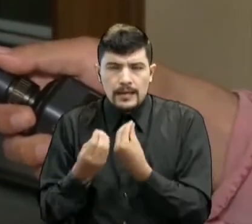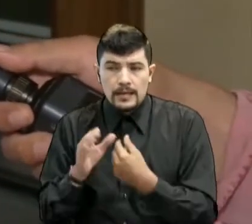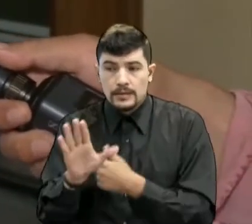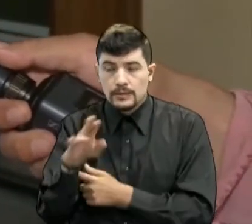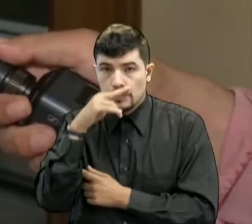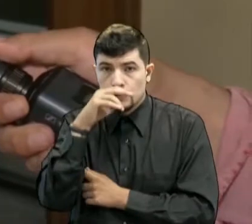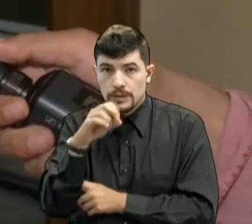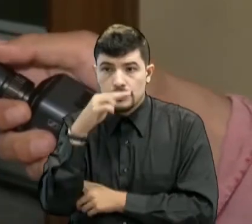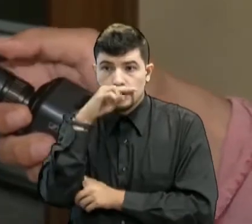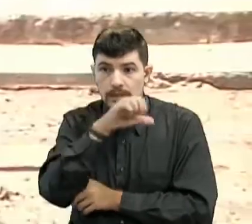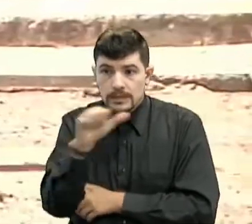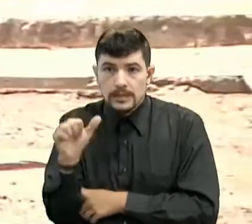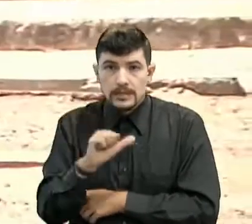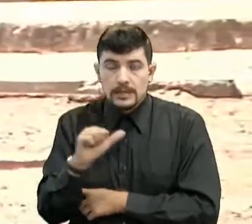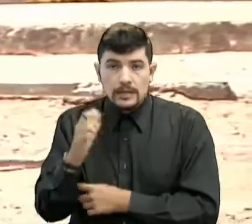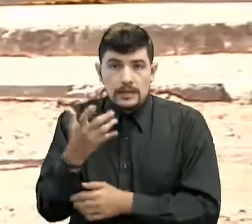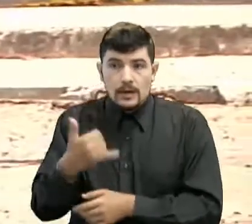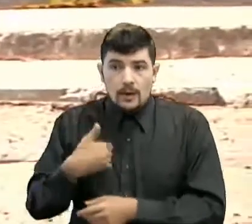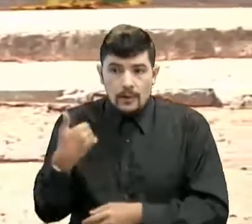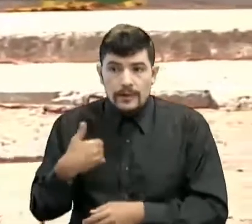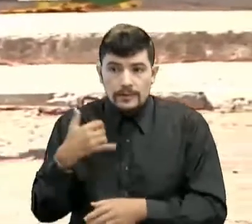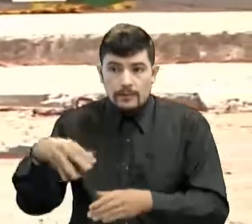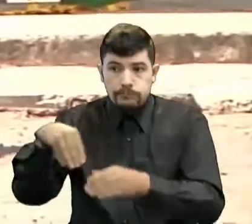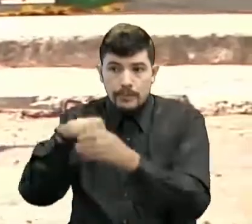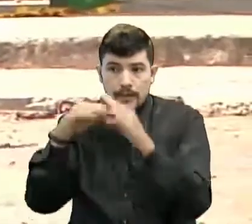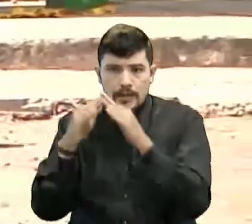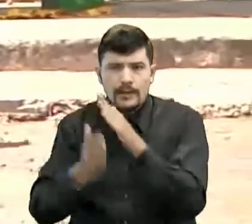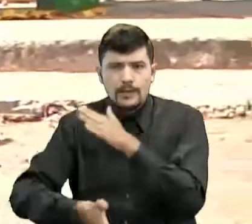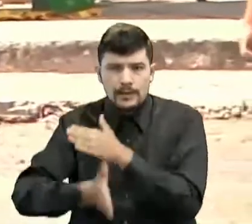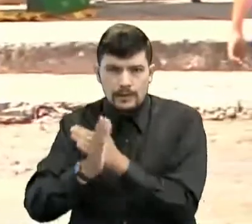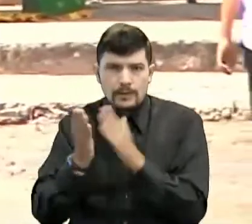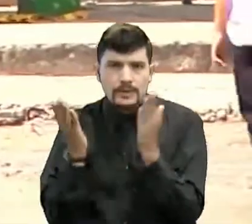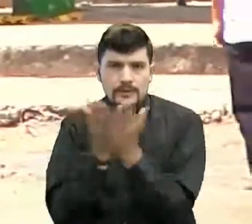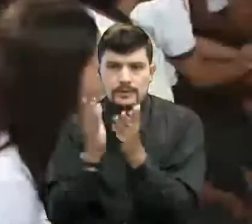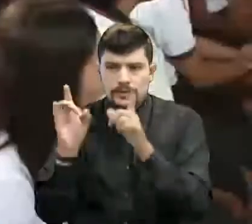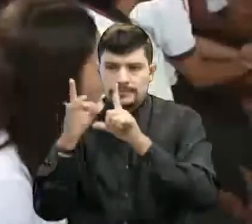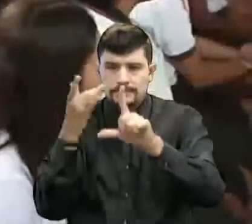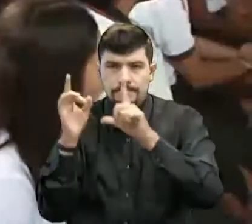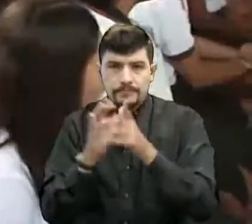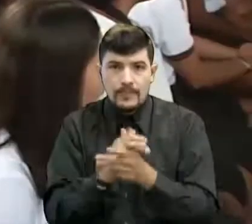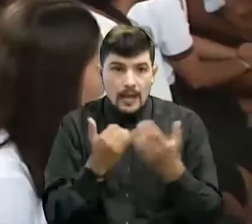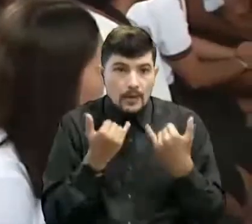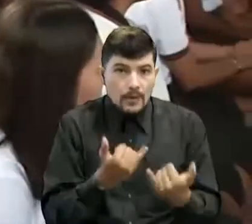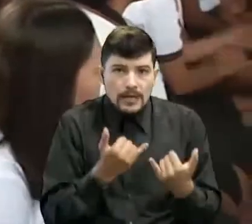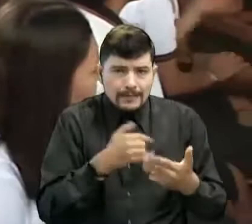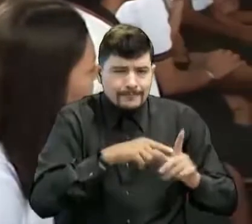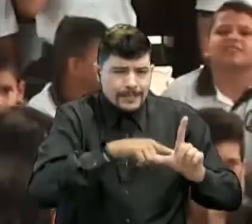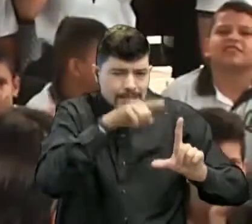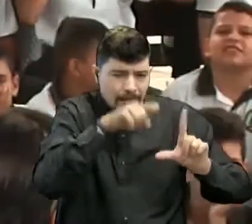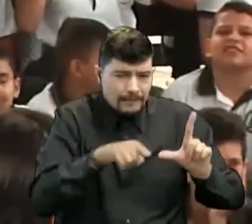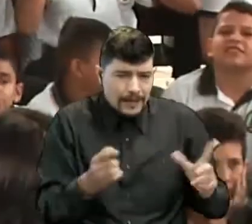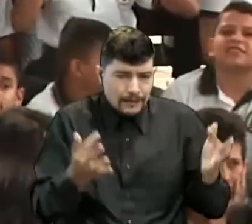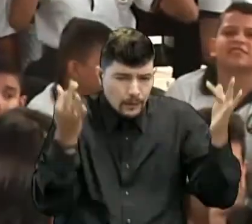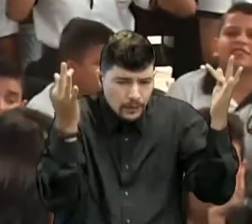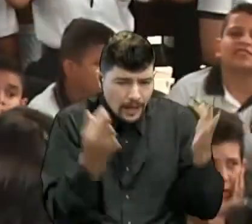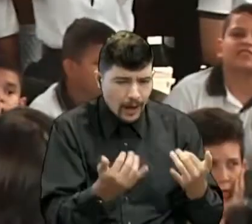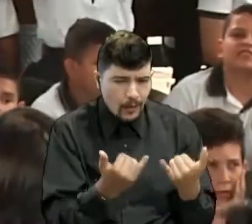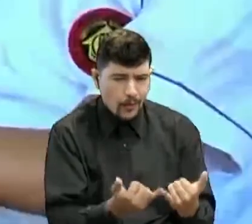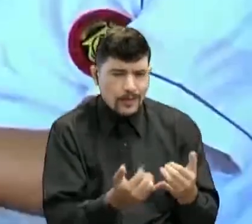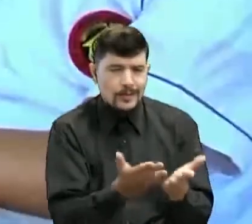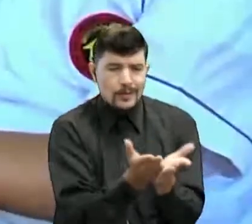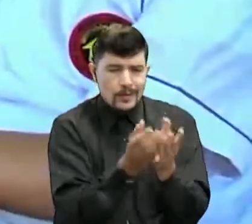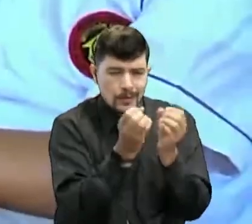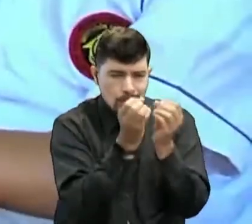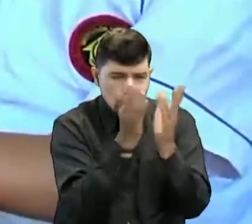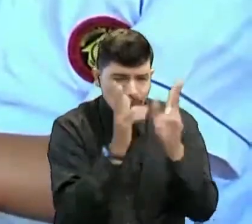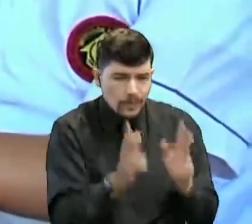se nos vayan del sistema educativo. Según las directivas docentes, pese a que no hay una cifra con exactitud de los estudiantes que hoy han desertado,